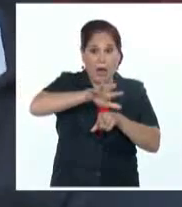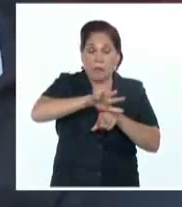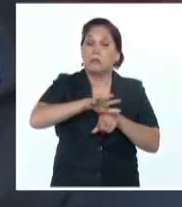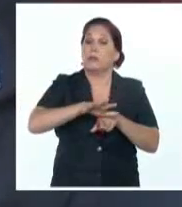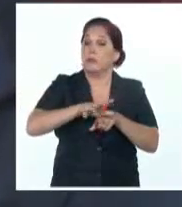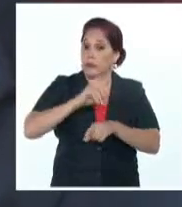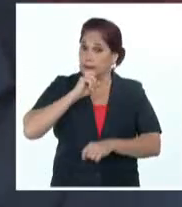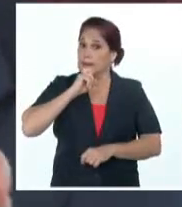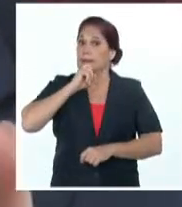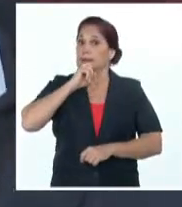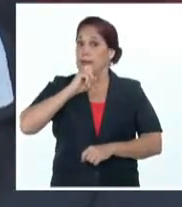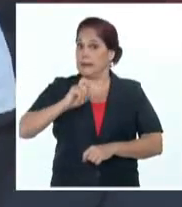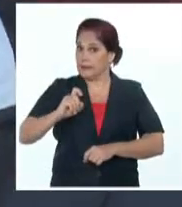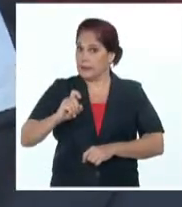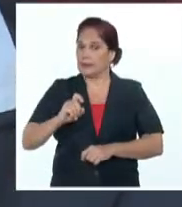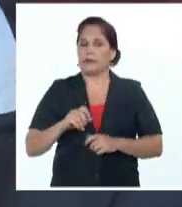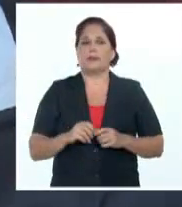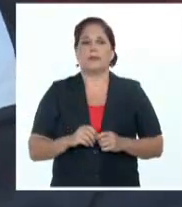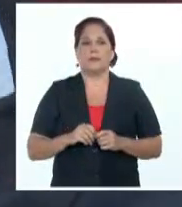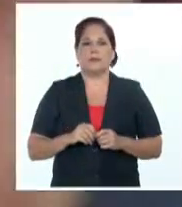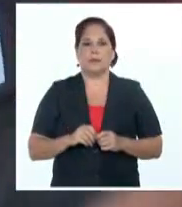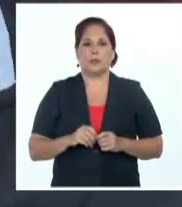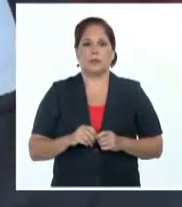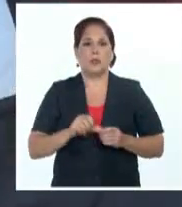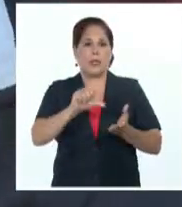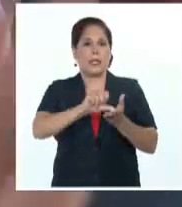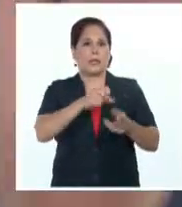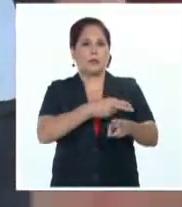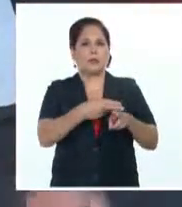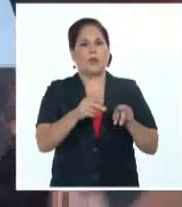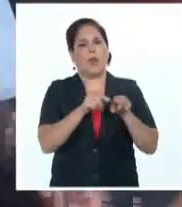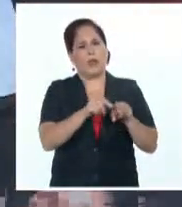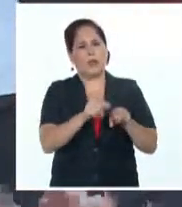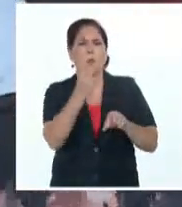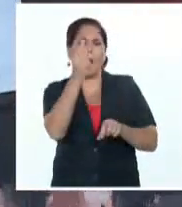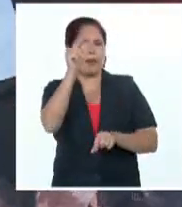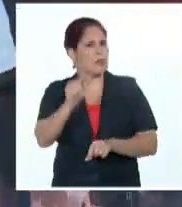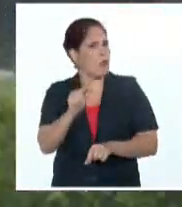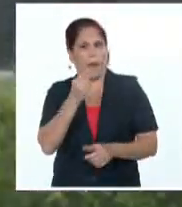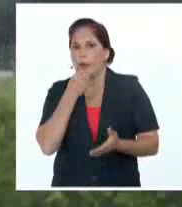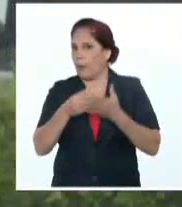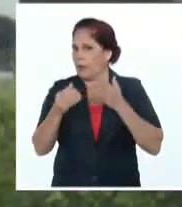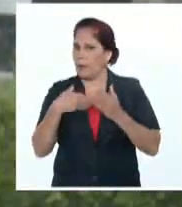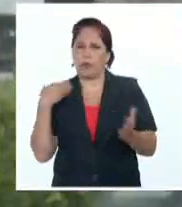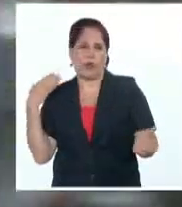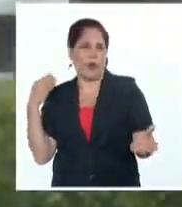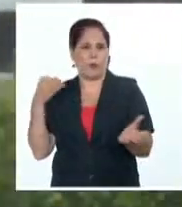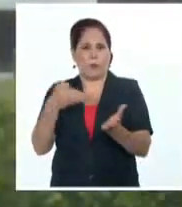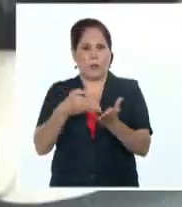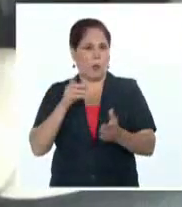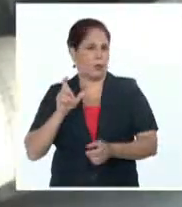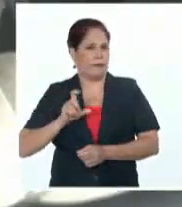Mandada principalmente está ahí hasta el centro histórico, pero aunque sea con una persona, yo llego hasta el final.